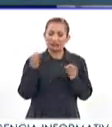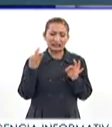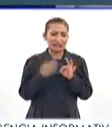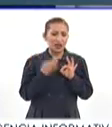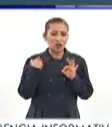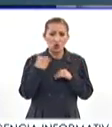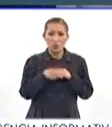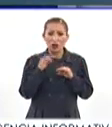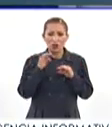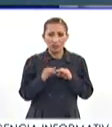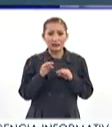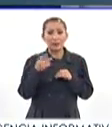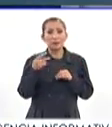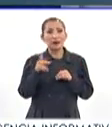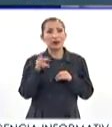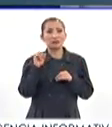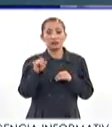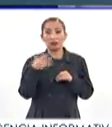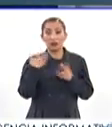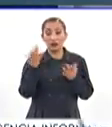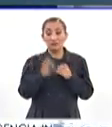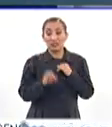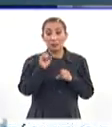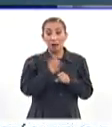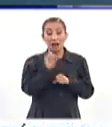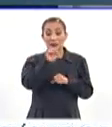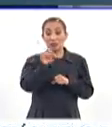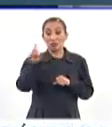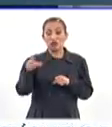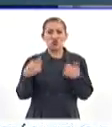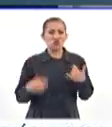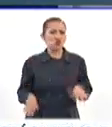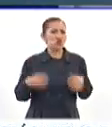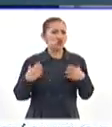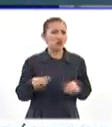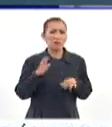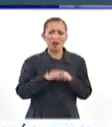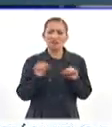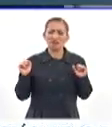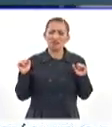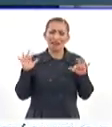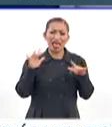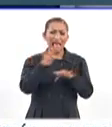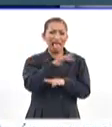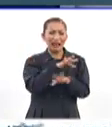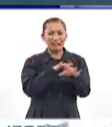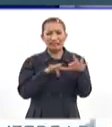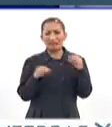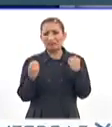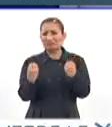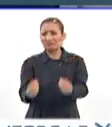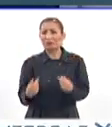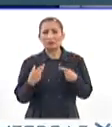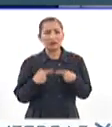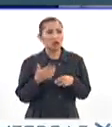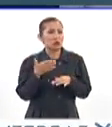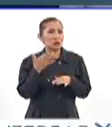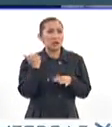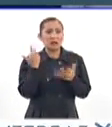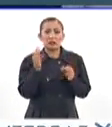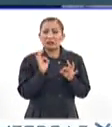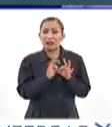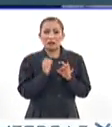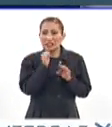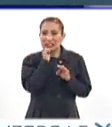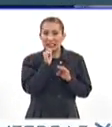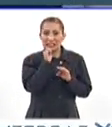exacto no podría decirte, pero sí, los fines de semana sobre todo es imparable, ¿no? Es imparable esto, no sé, un número